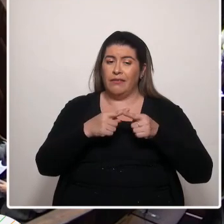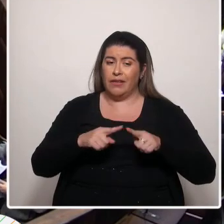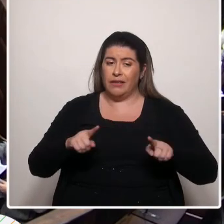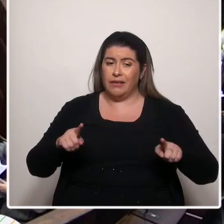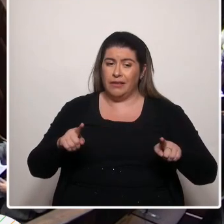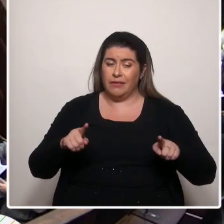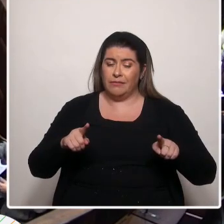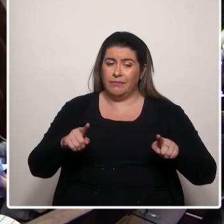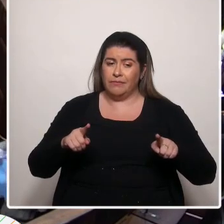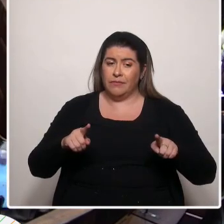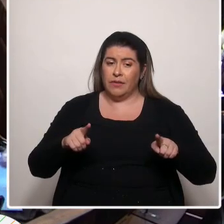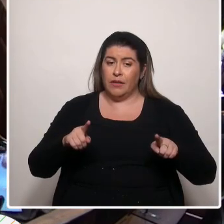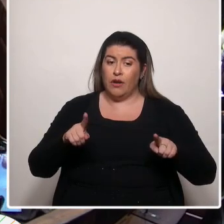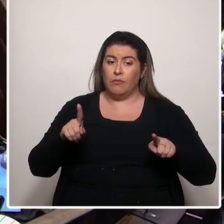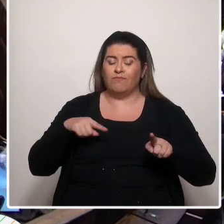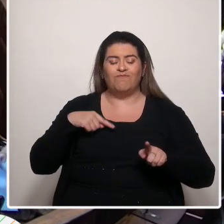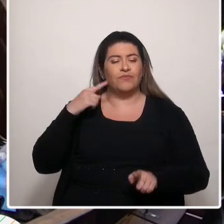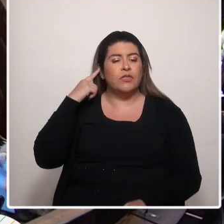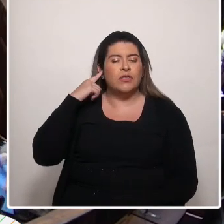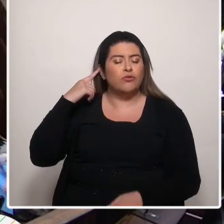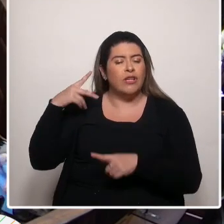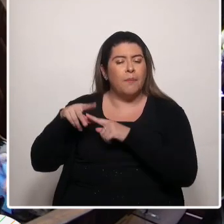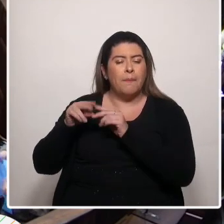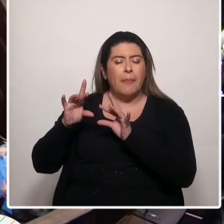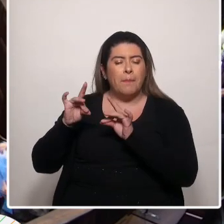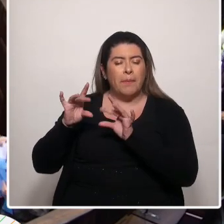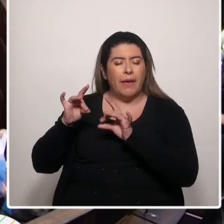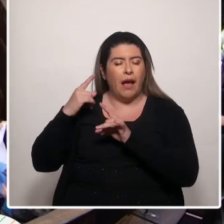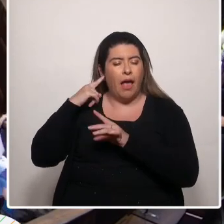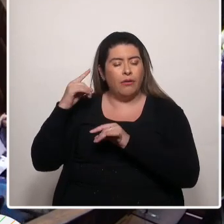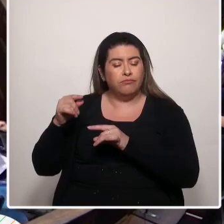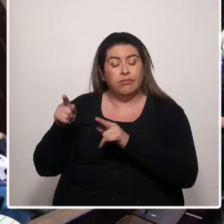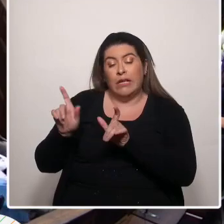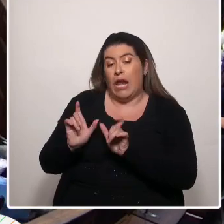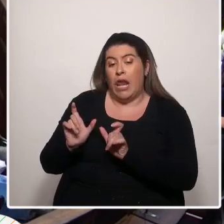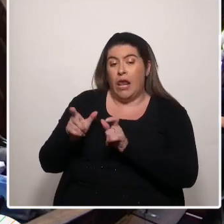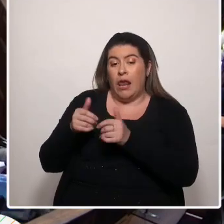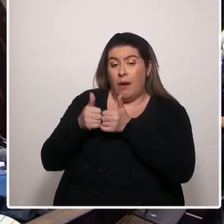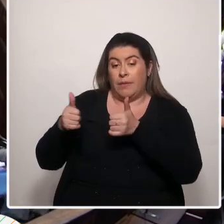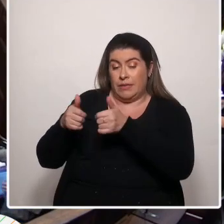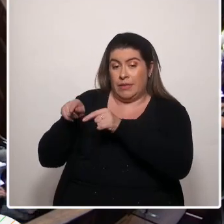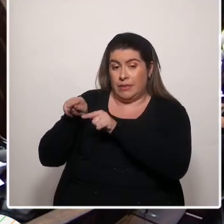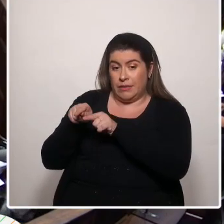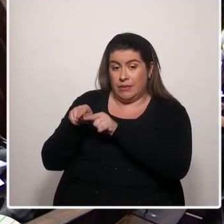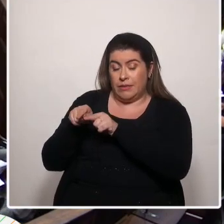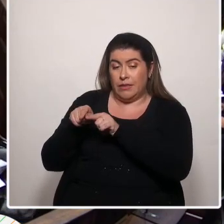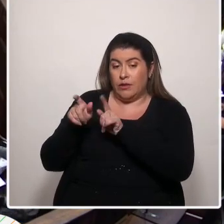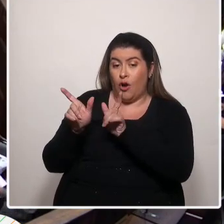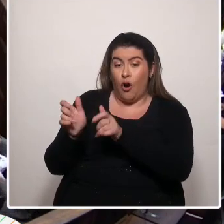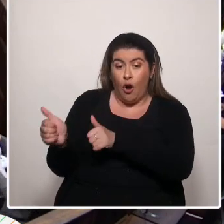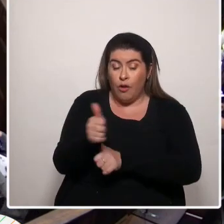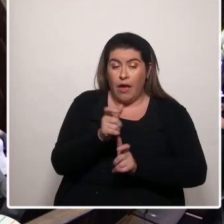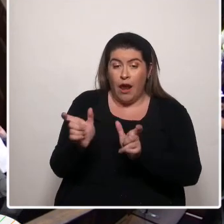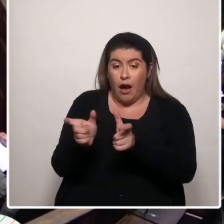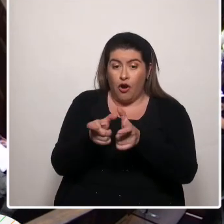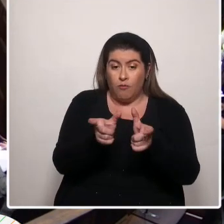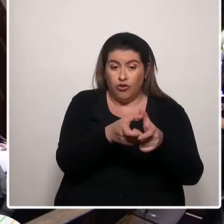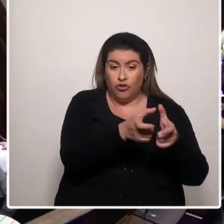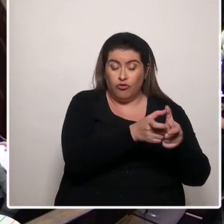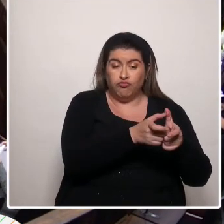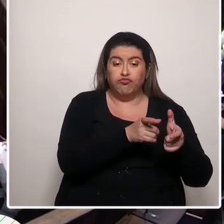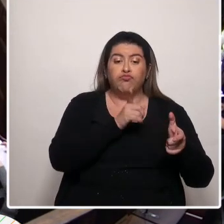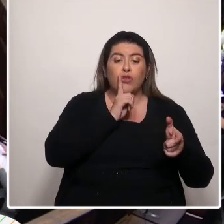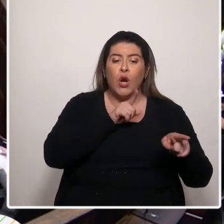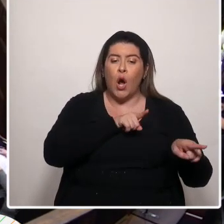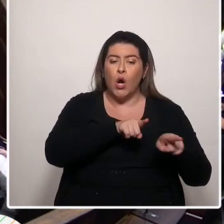Lo que me fue transmitido por la mesa de la convención en este sentido es que todas las comisiones van a tener una